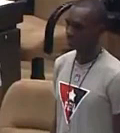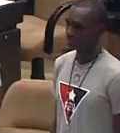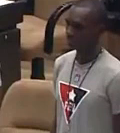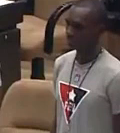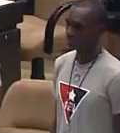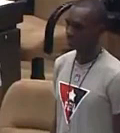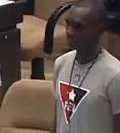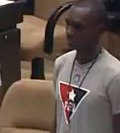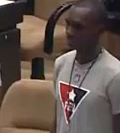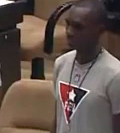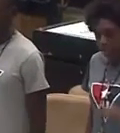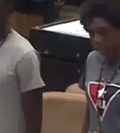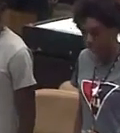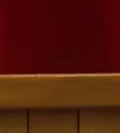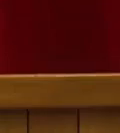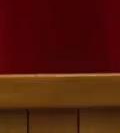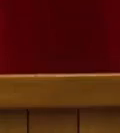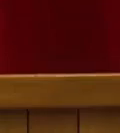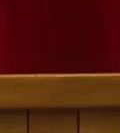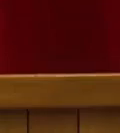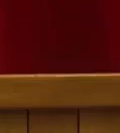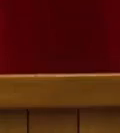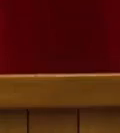Trejo González. Presente.